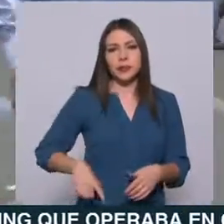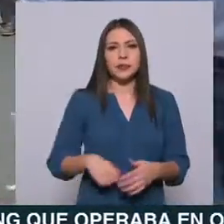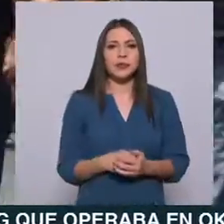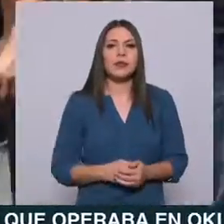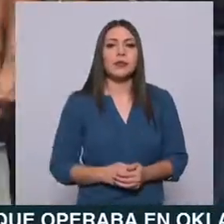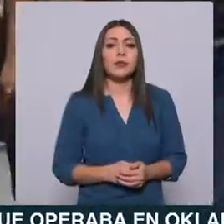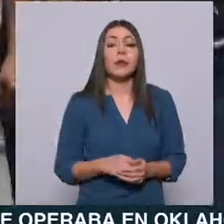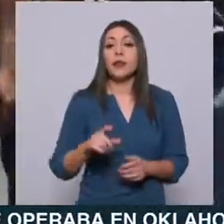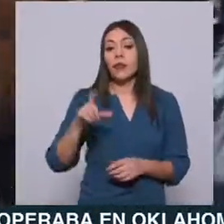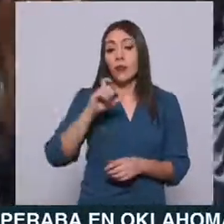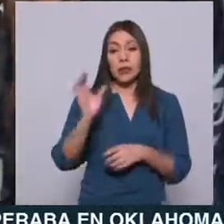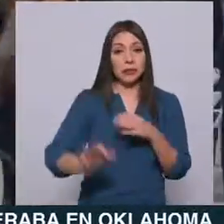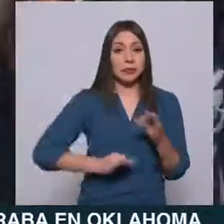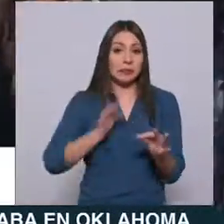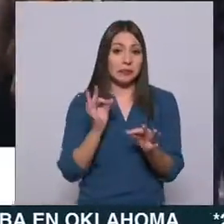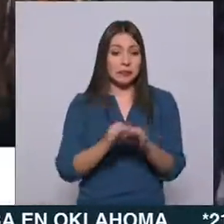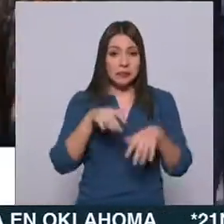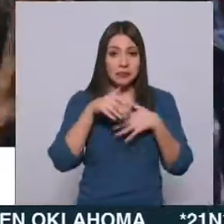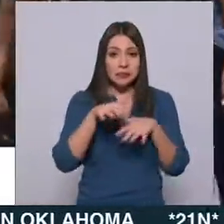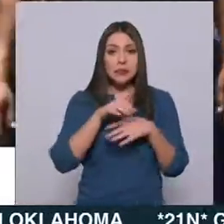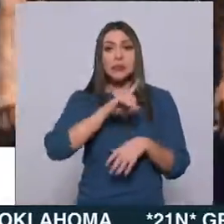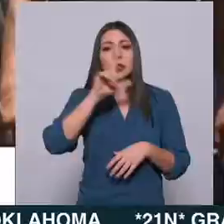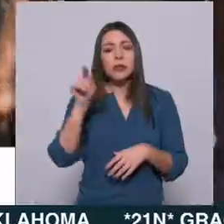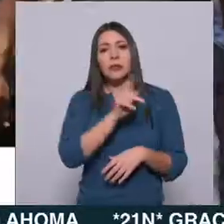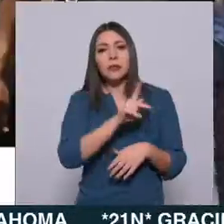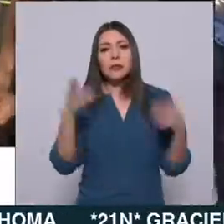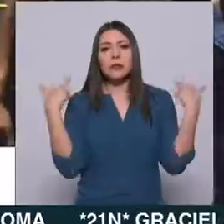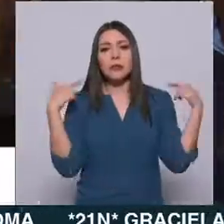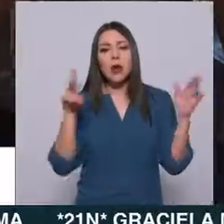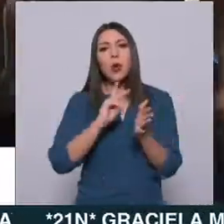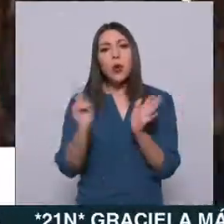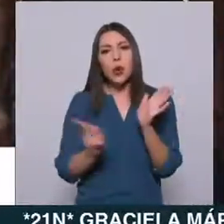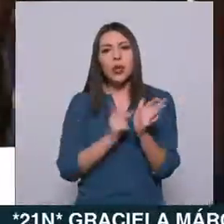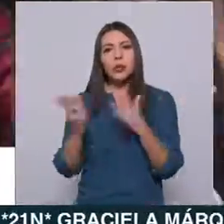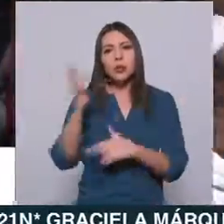maestros regresaron a sus estados de origen, donde se preveía iniciarían paros laborales.